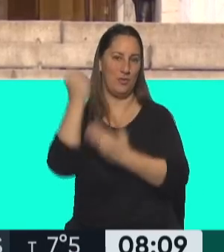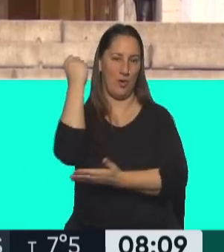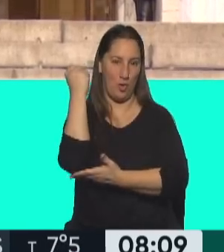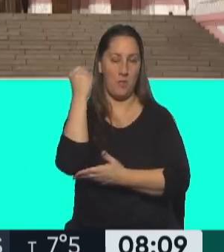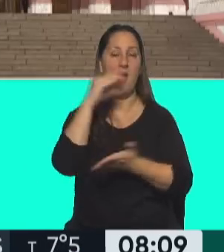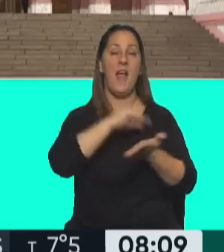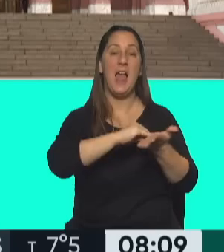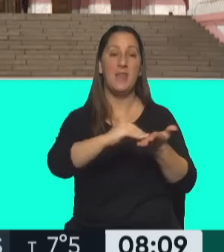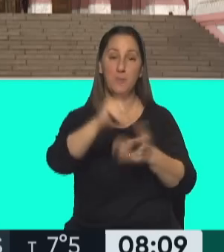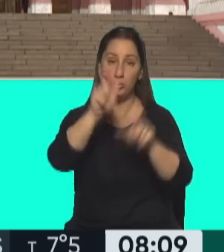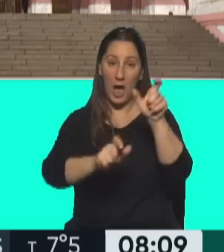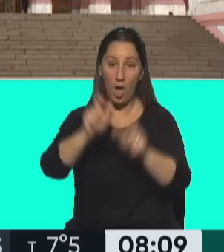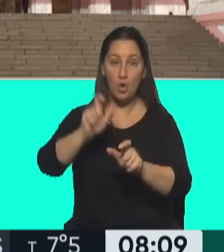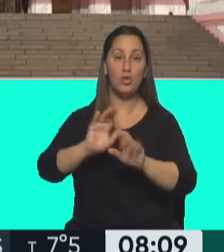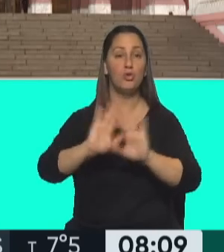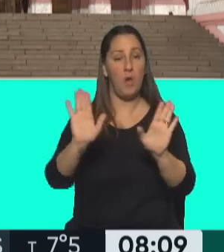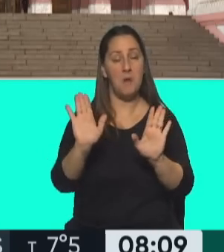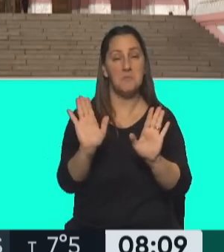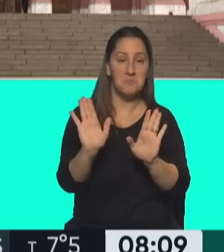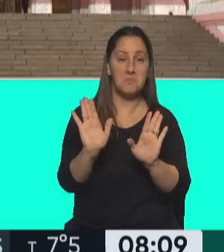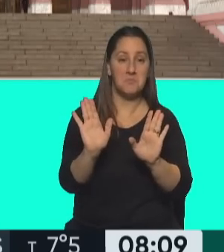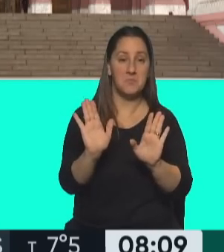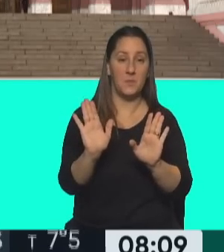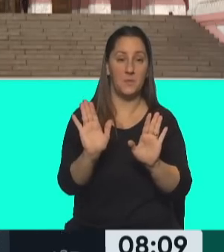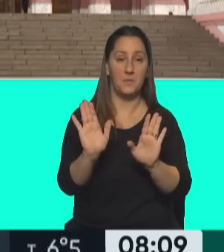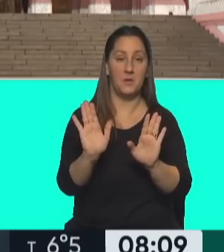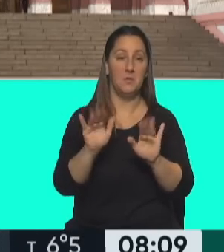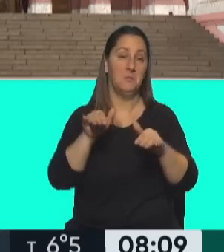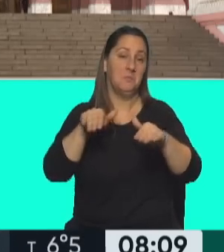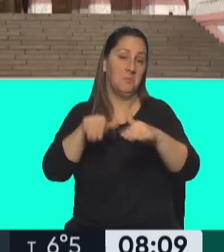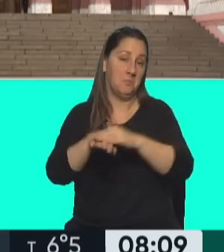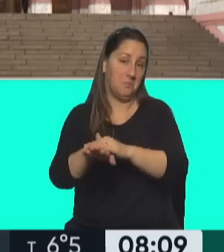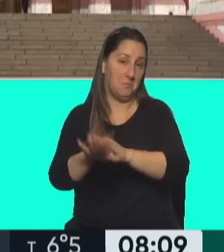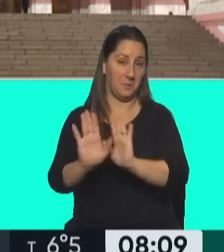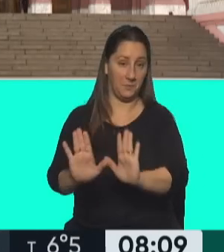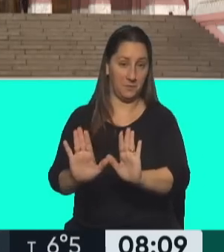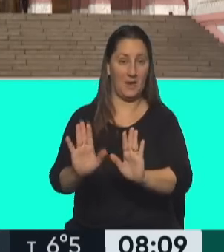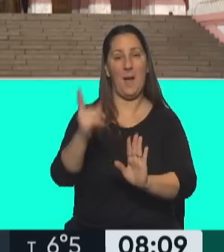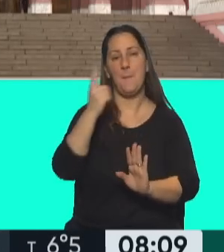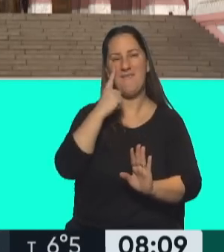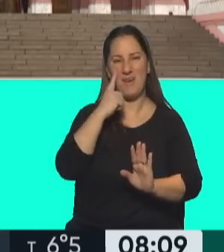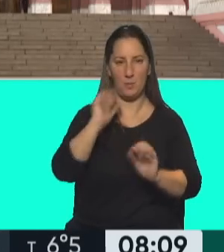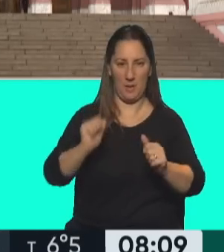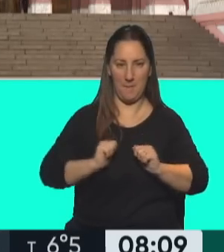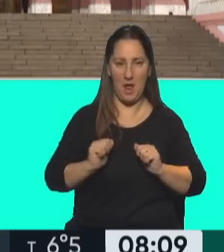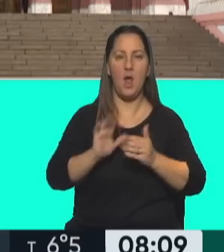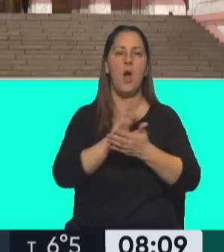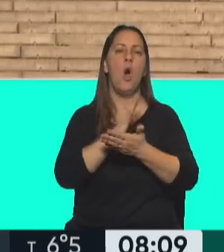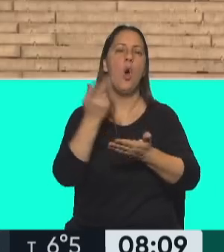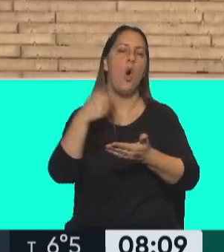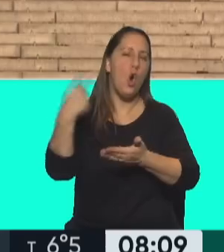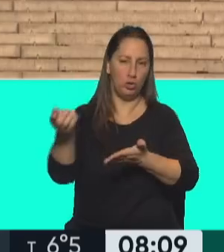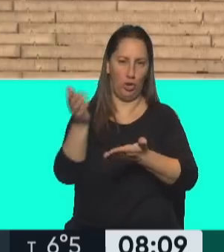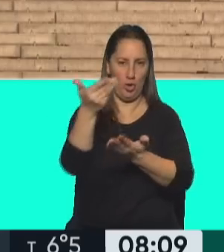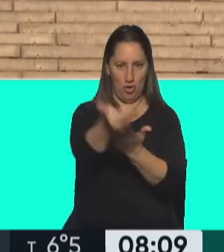diputados lo dejaron en su escritorio. dijeron vamos a esperar un nuevo documento